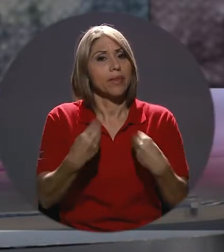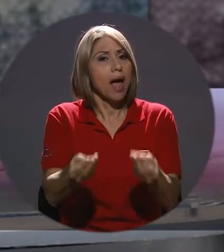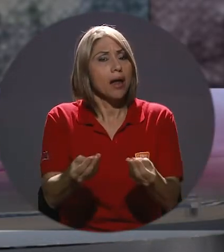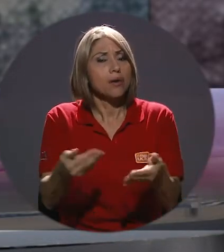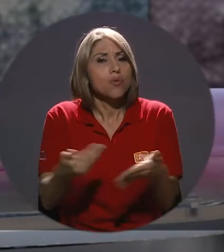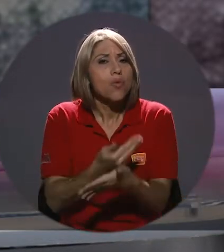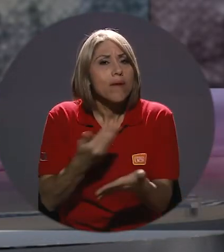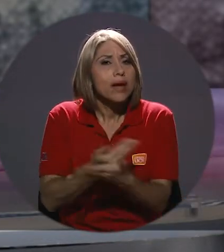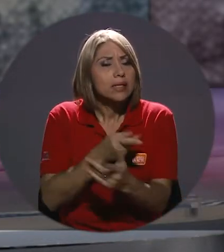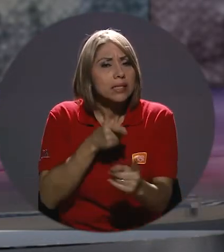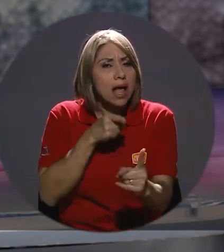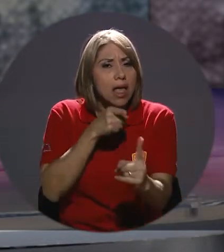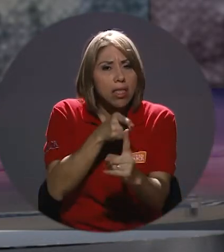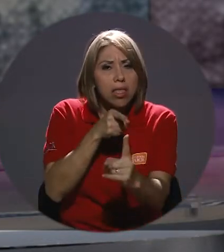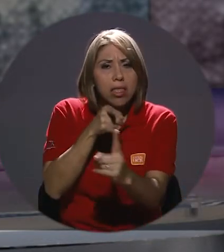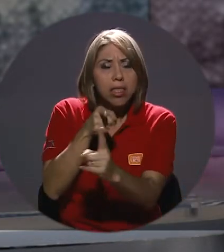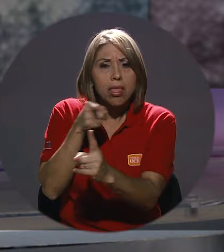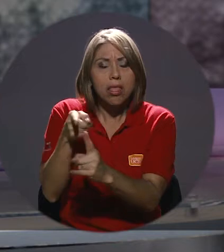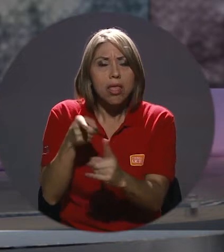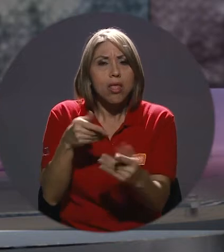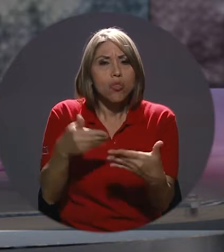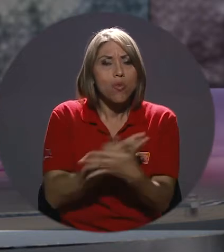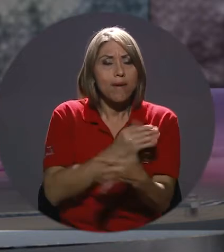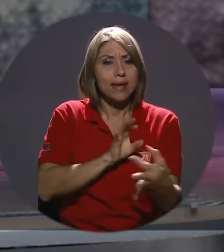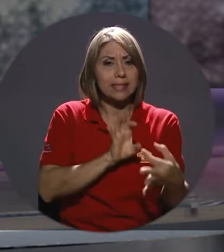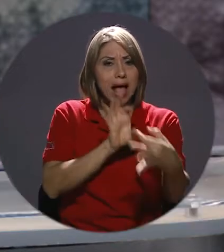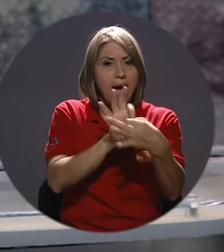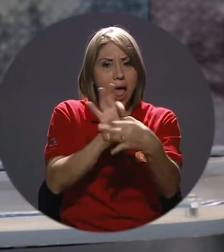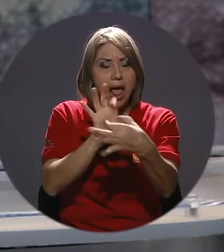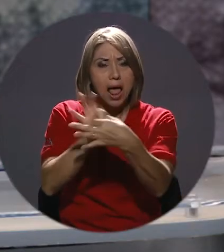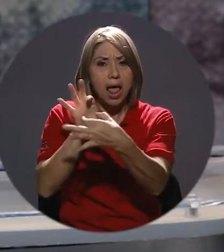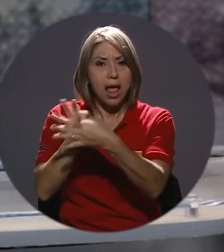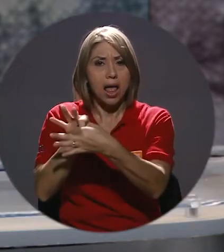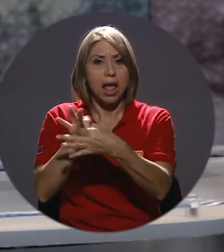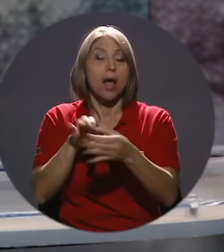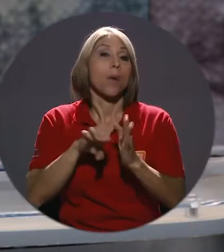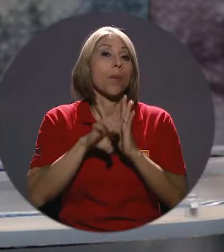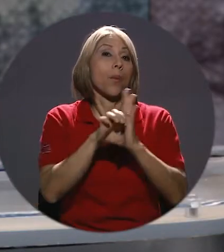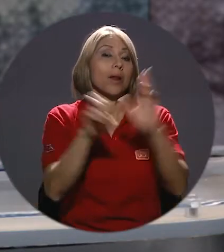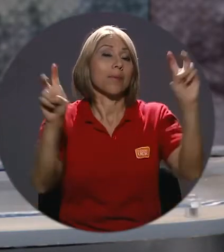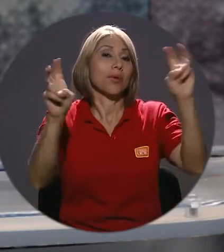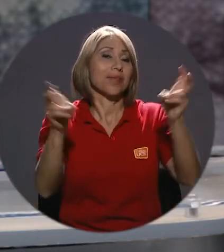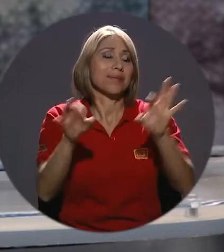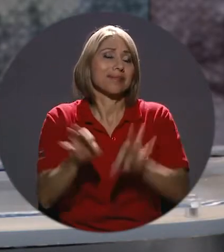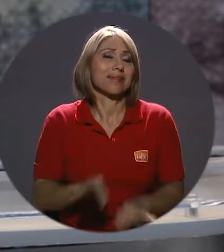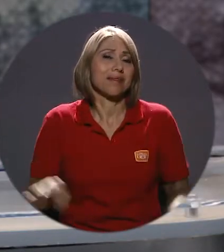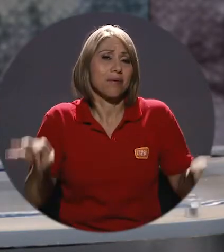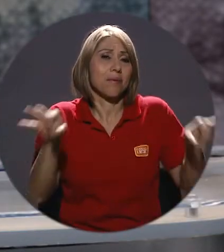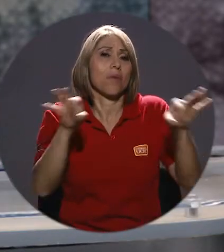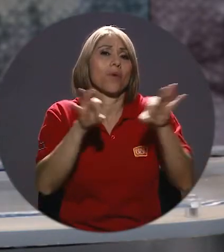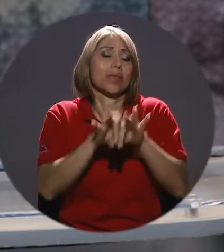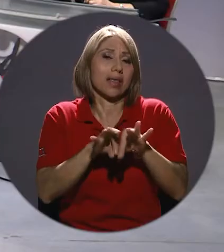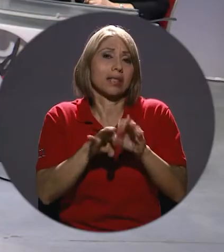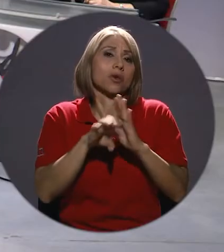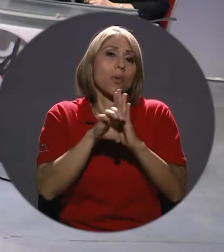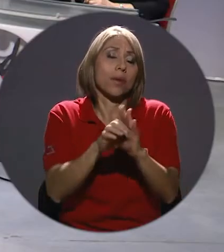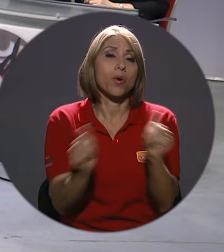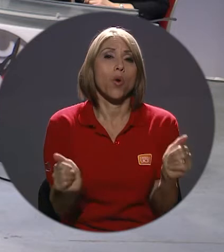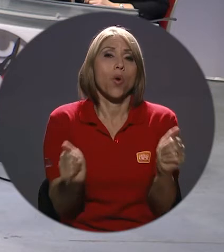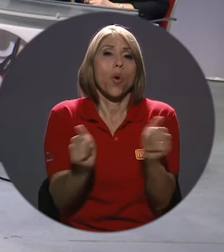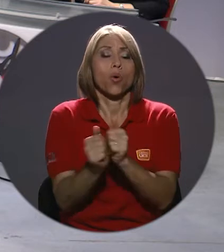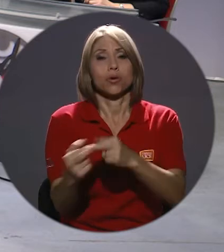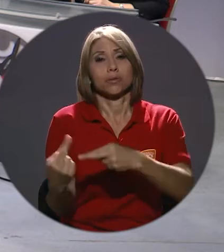nuevas rutas, nuevos caminos y nuevas alianzas, por ejemplo, en temas tan importantes como el de